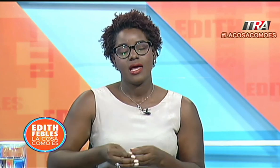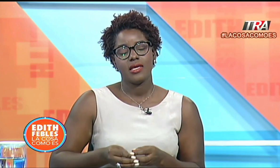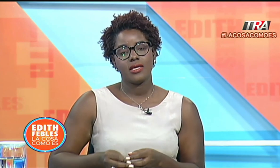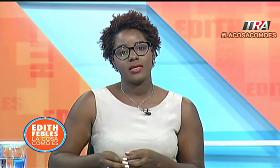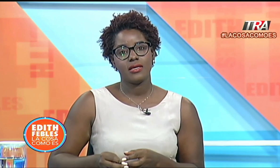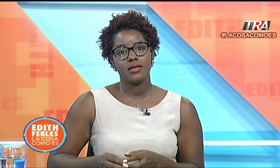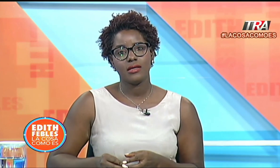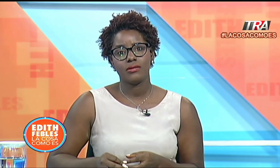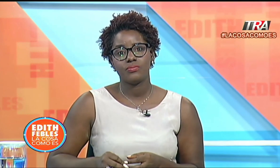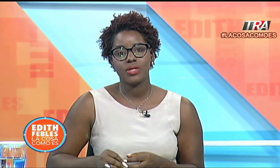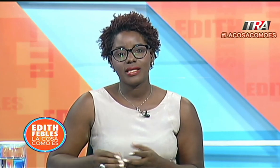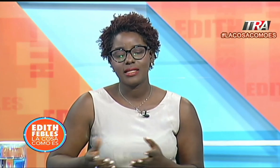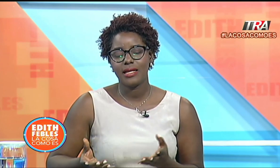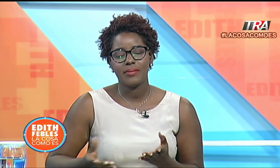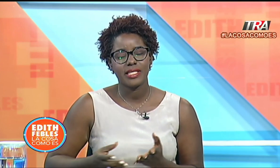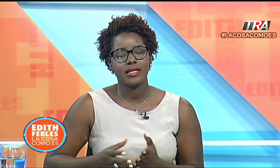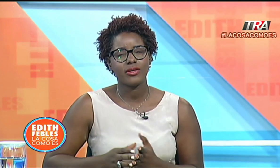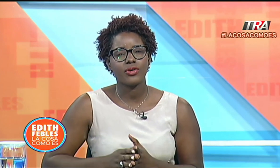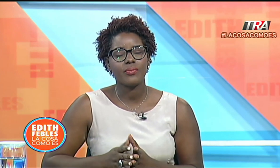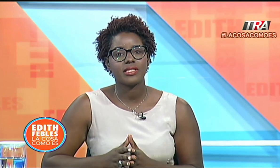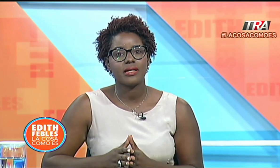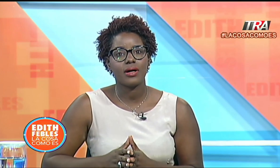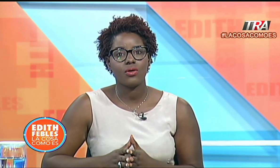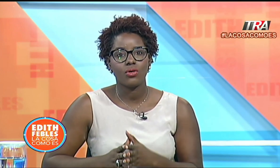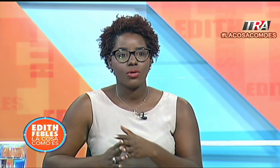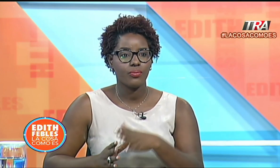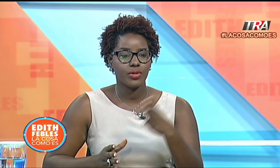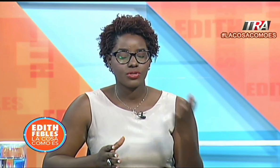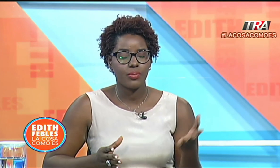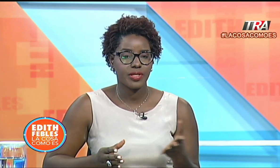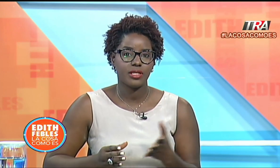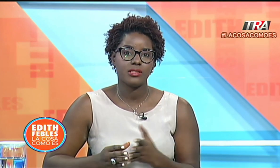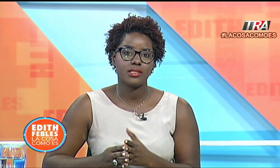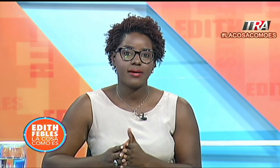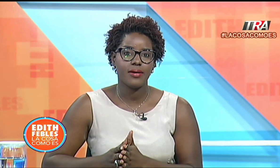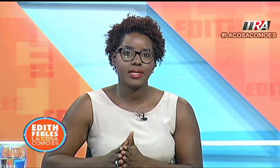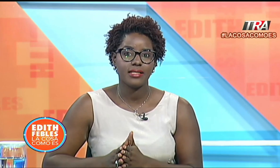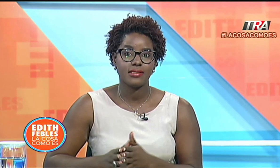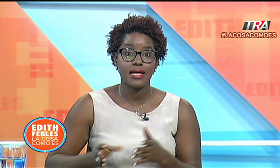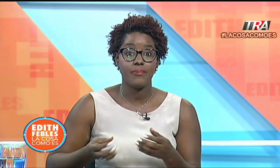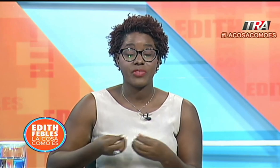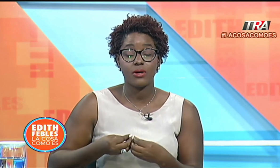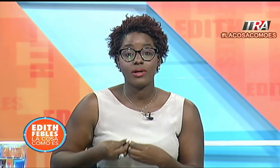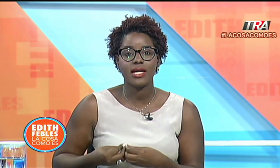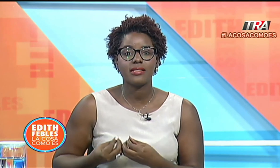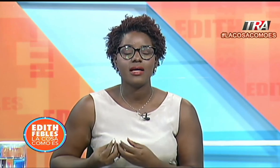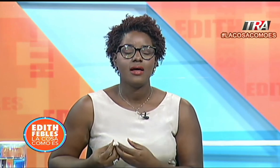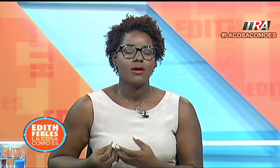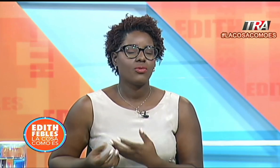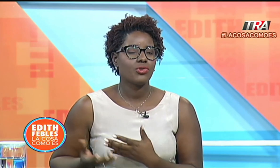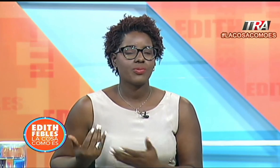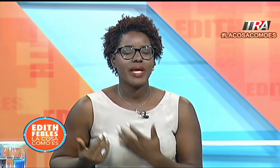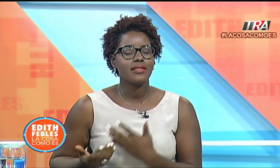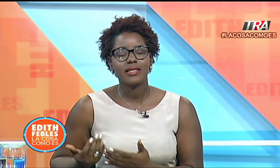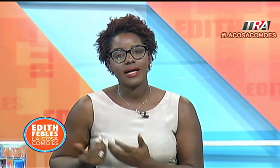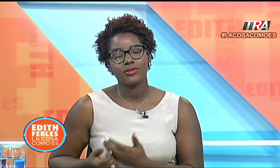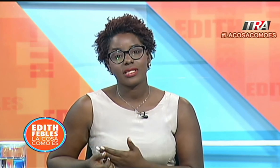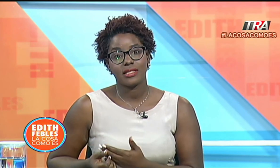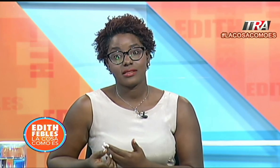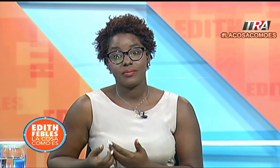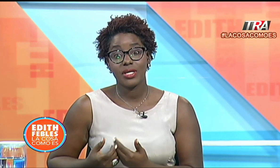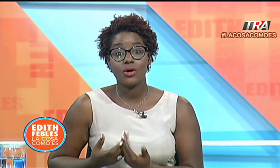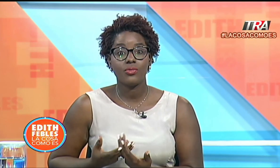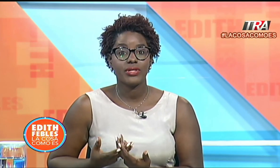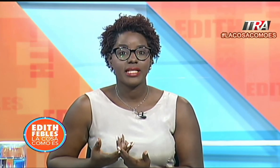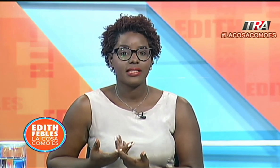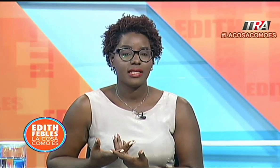renovable. Y en la mañana de hoy conversaba con mis compañeros de trabajo y les decía, recuerdo hace unos 20 años